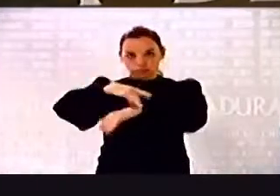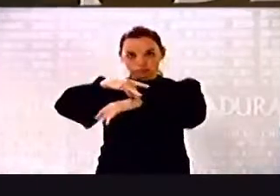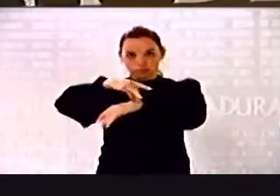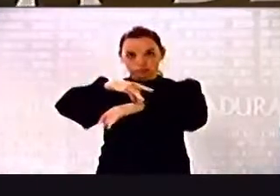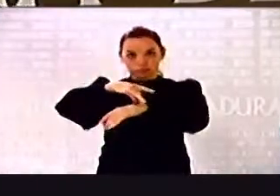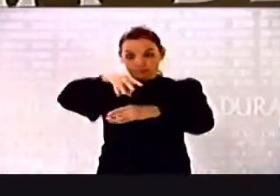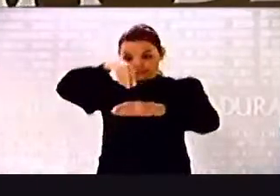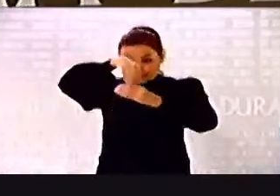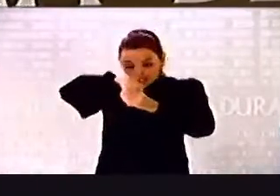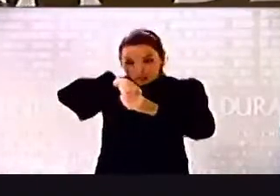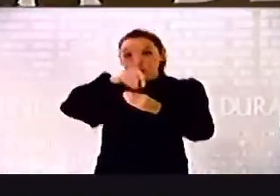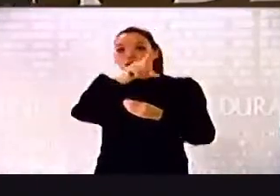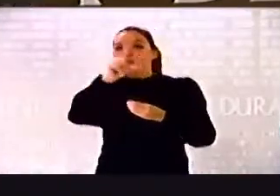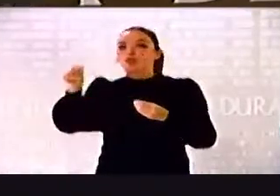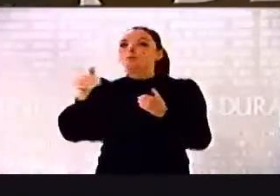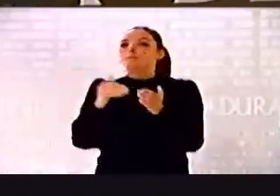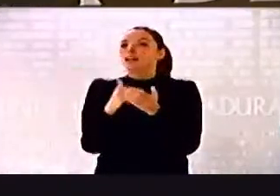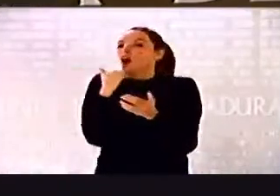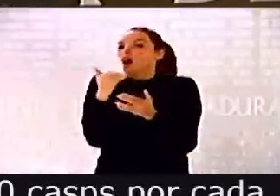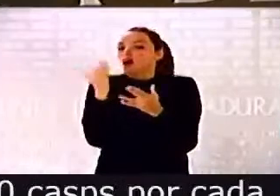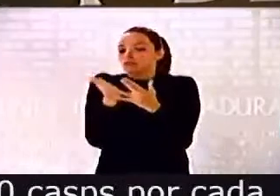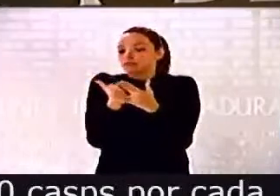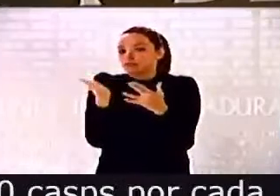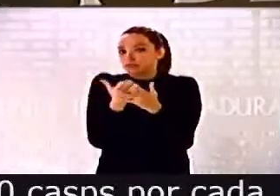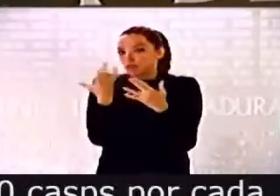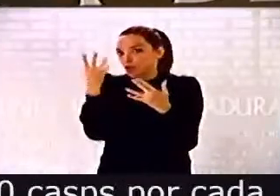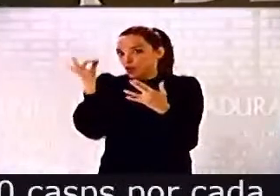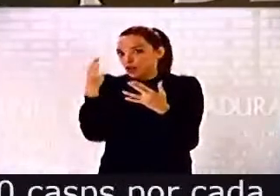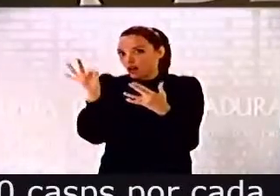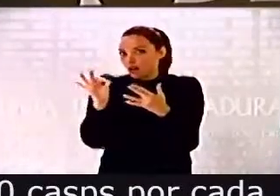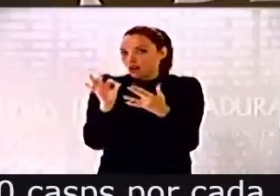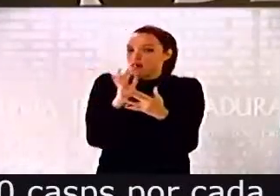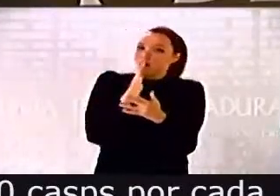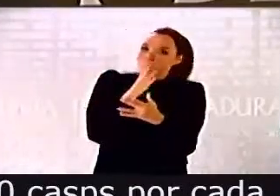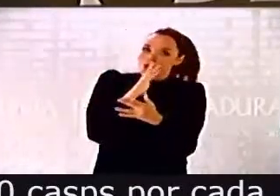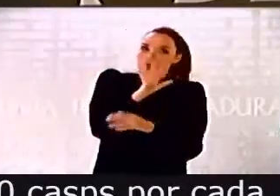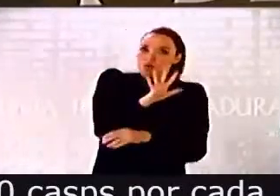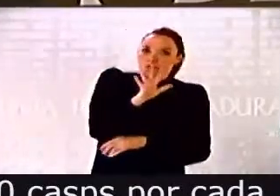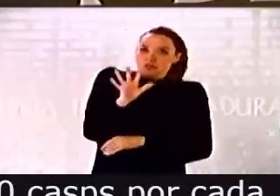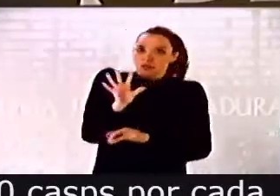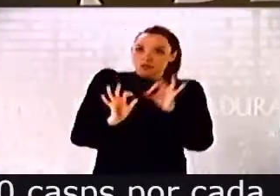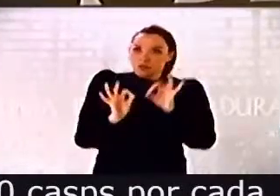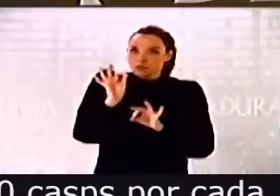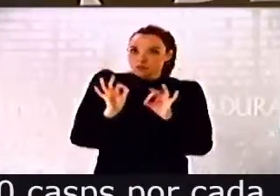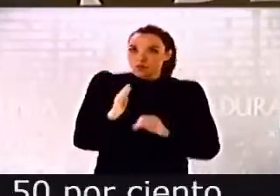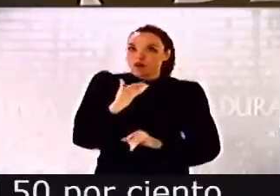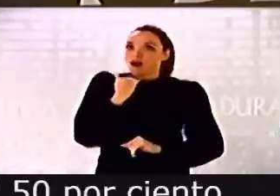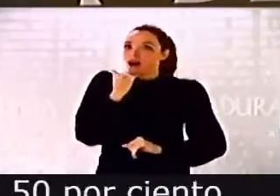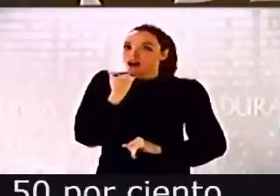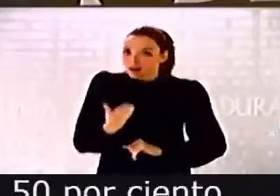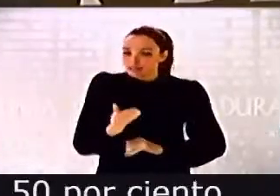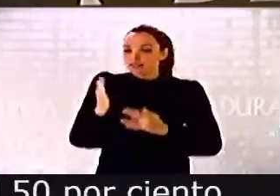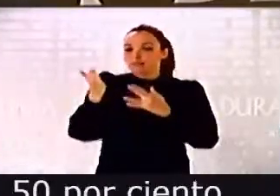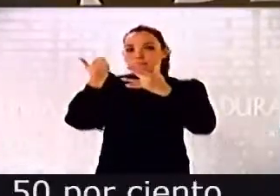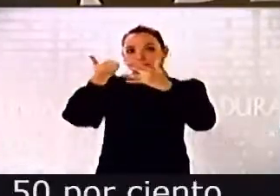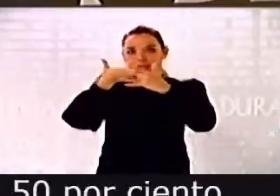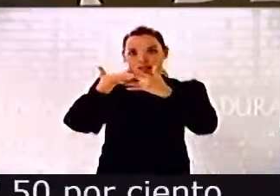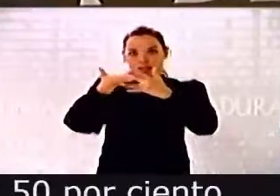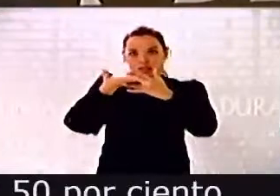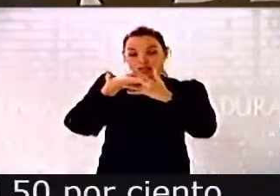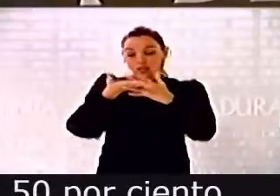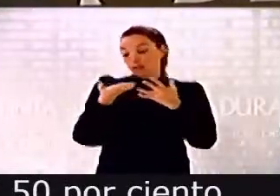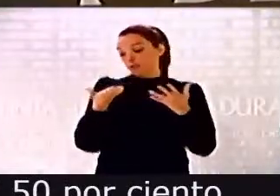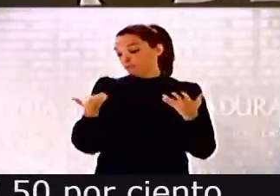se va acercando al 50%, todavía no llega, está en el 55%, pero se va acercando al 50%, lo